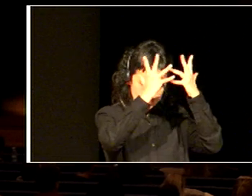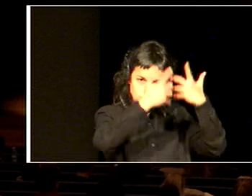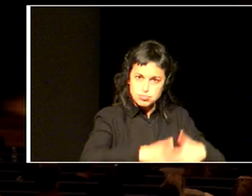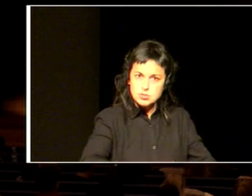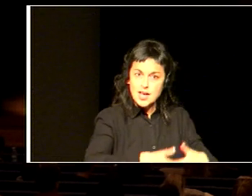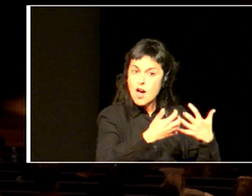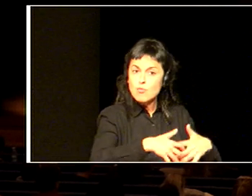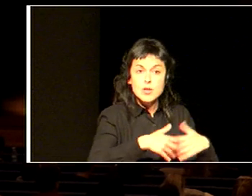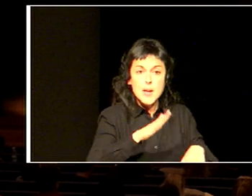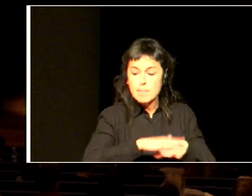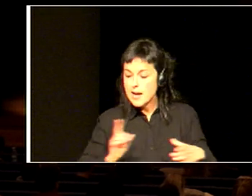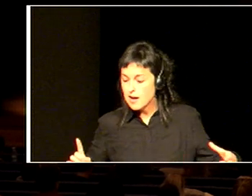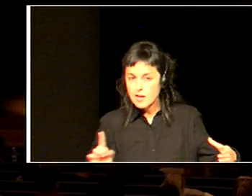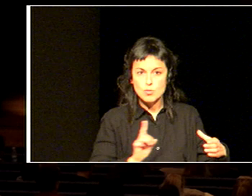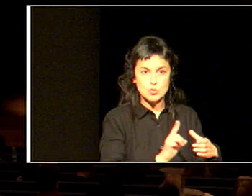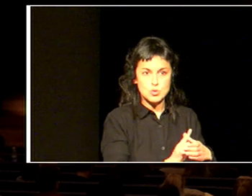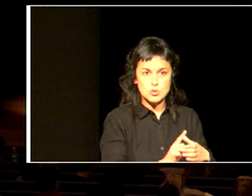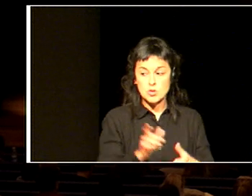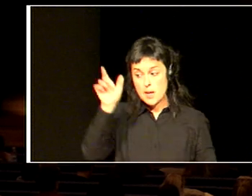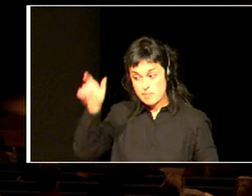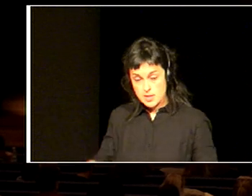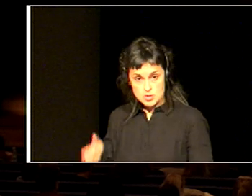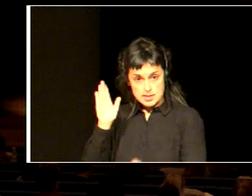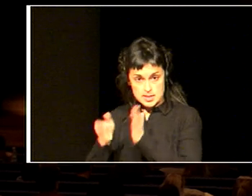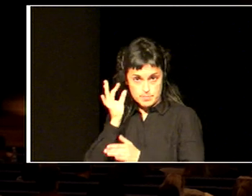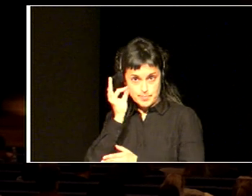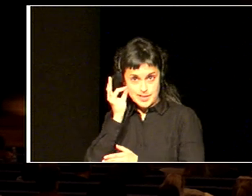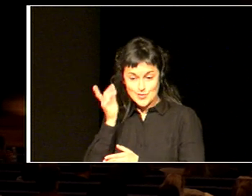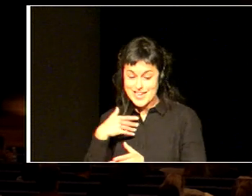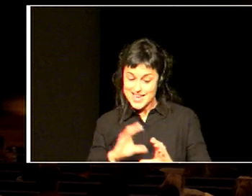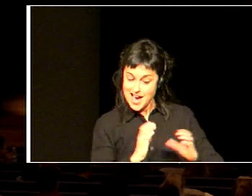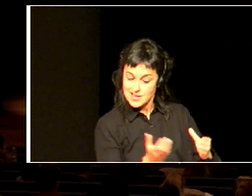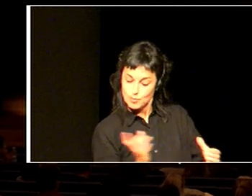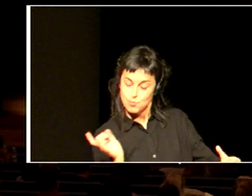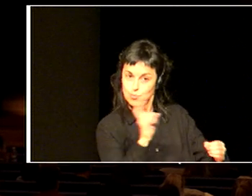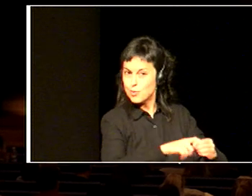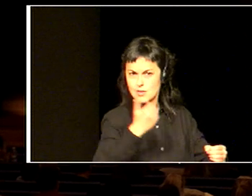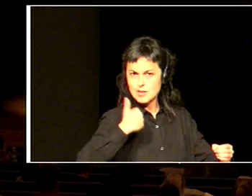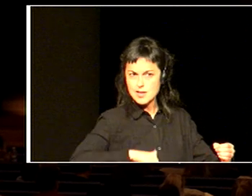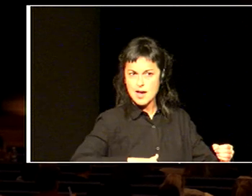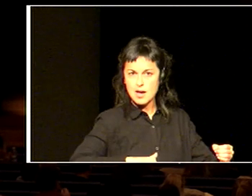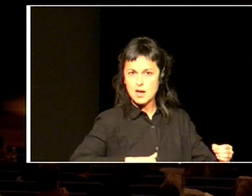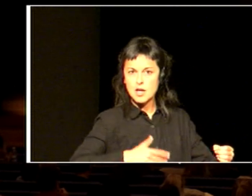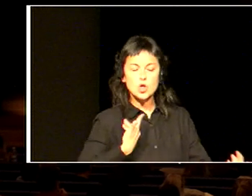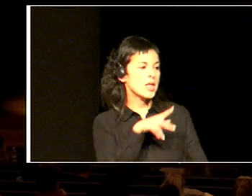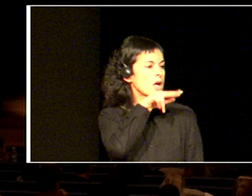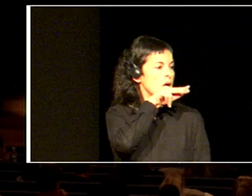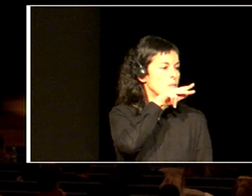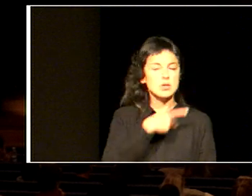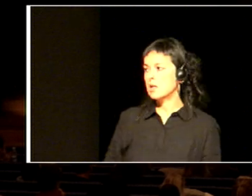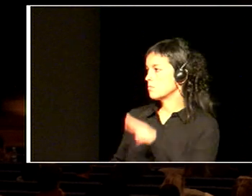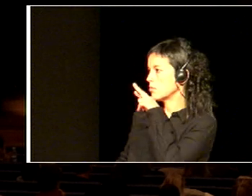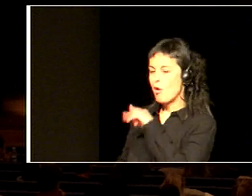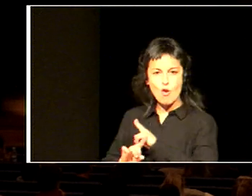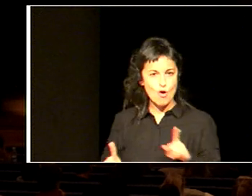para la inclusión. Entonces, ella, la terapeuta, formaba parte de ese equipo, no en un diálogo unívoco de yo hablo, tú hablas, sino todos